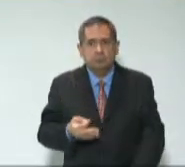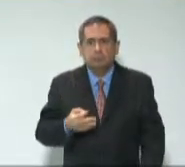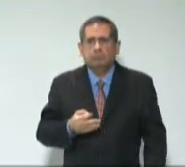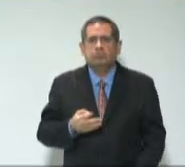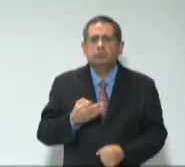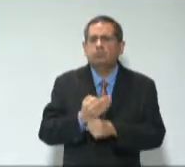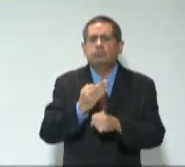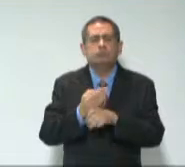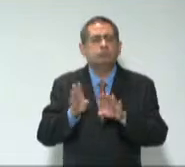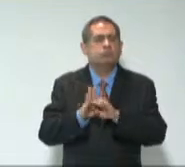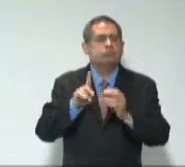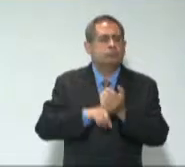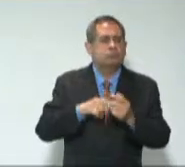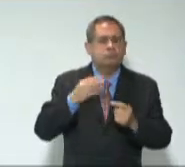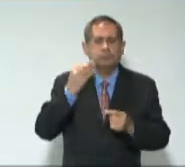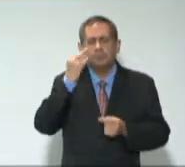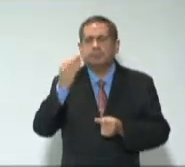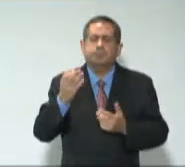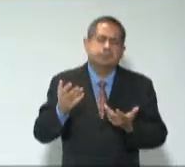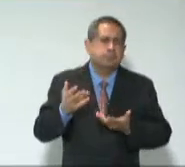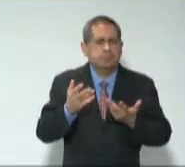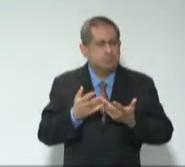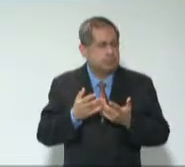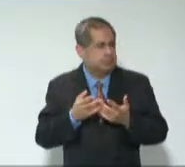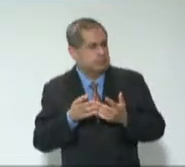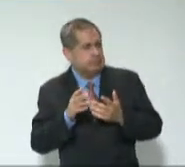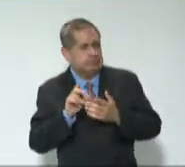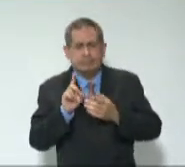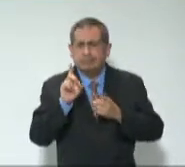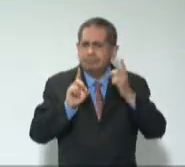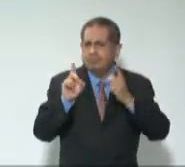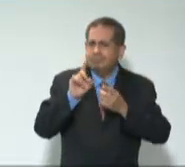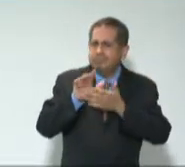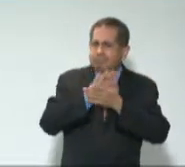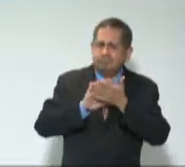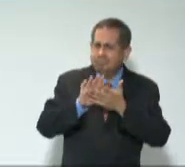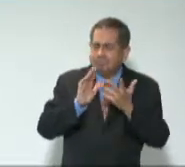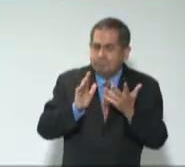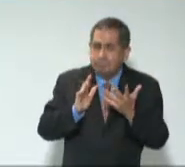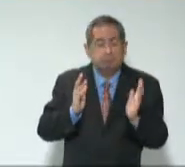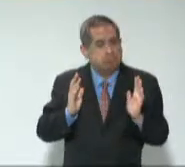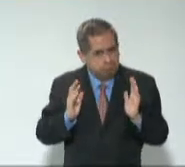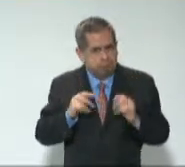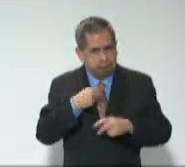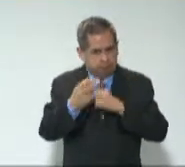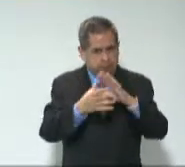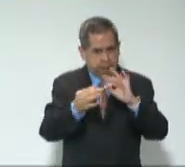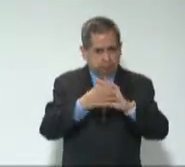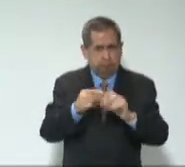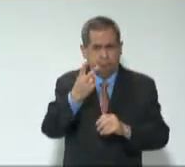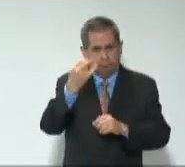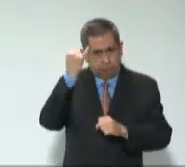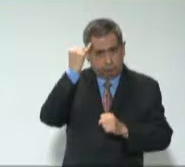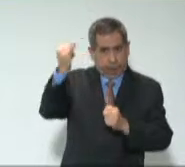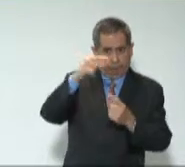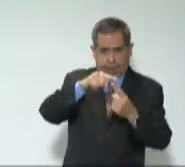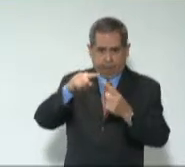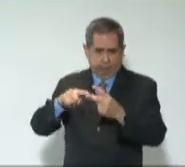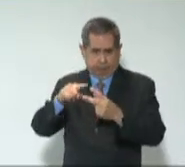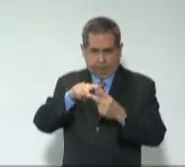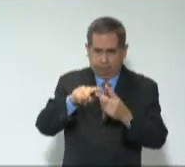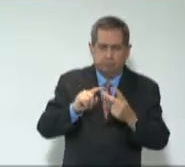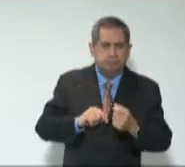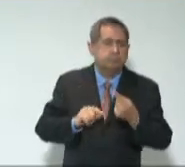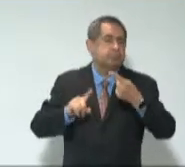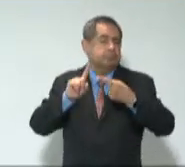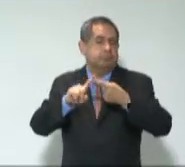que un tiempo muy muy muy incierto como digo voy a voy a desarrollar dos dos ideas la primera idea que que quiero